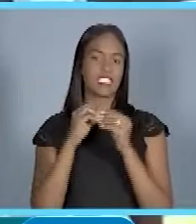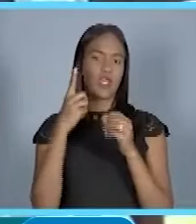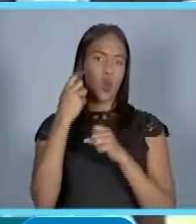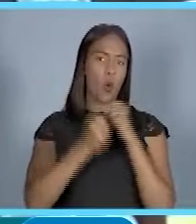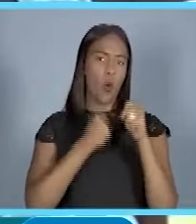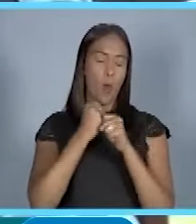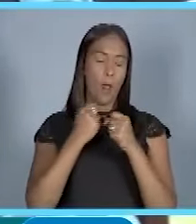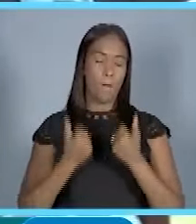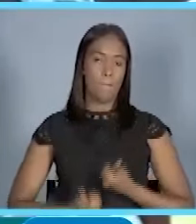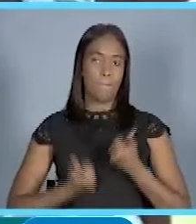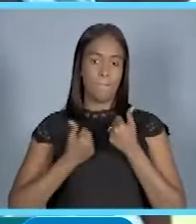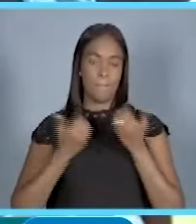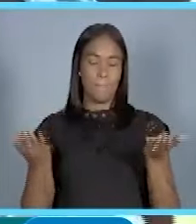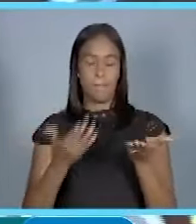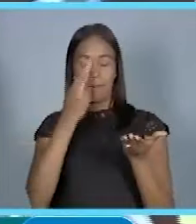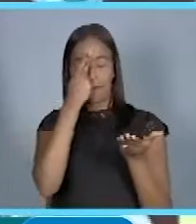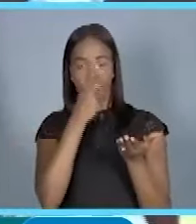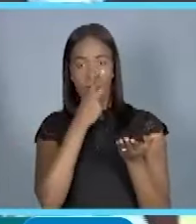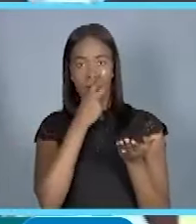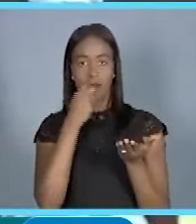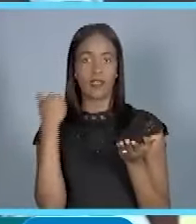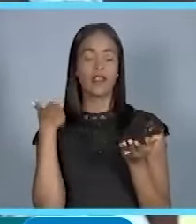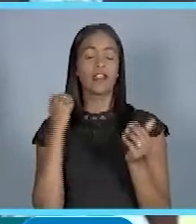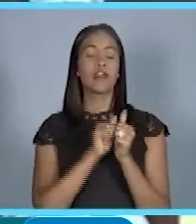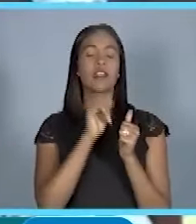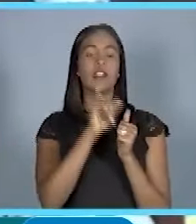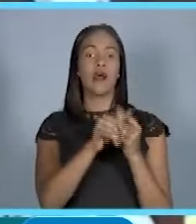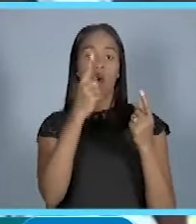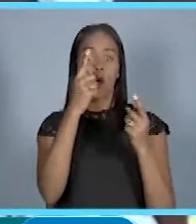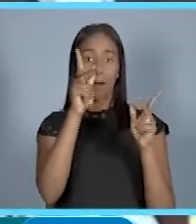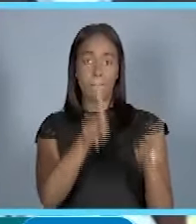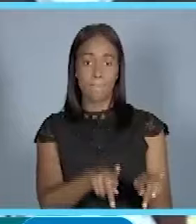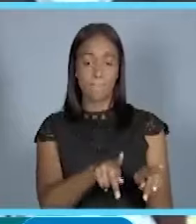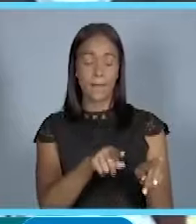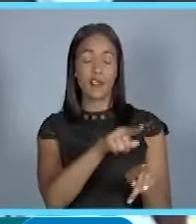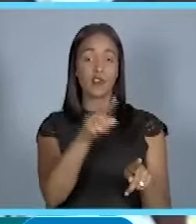viviendo en el país, pero recientemente uno de la familia,